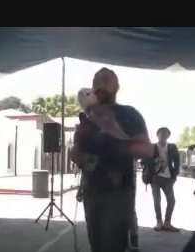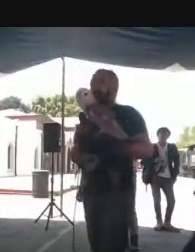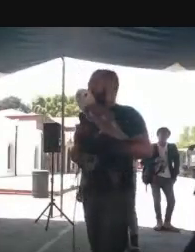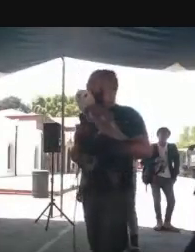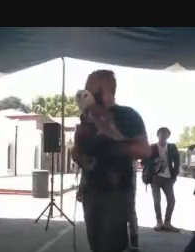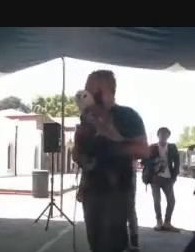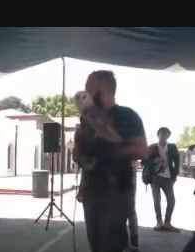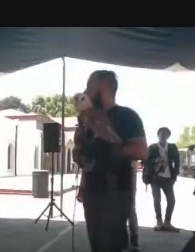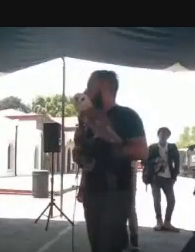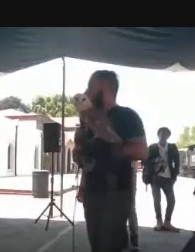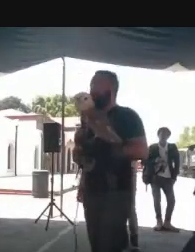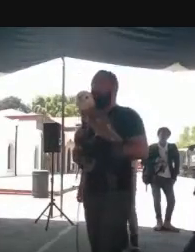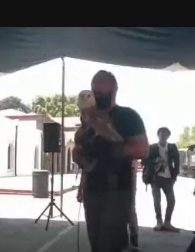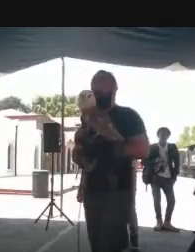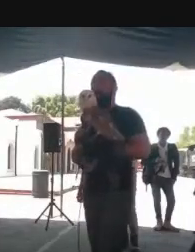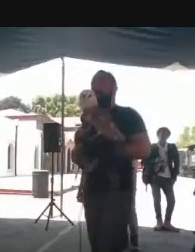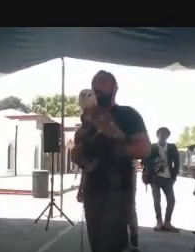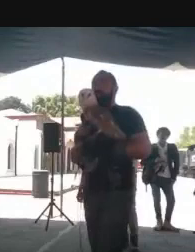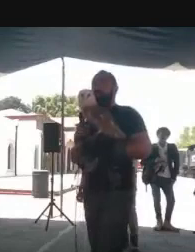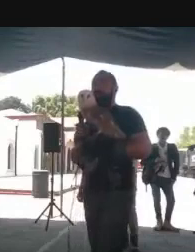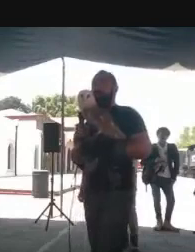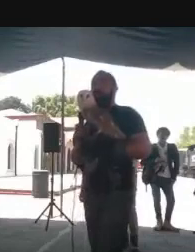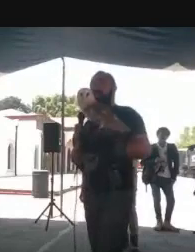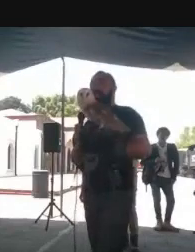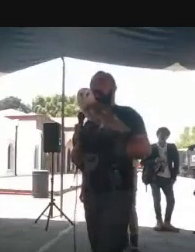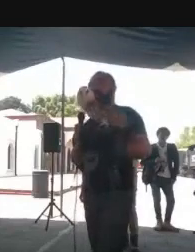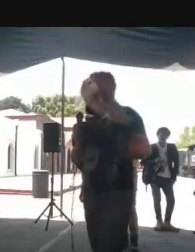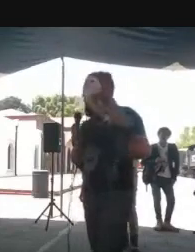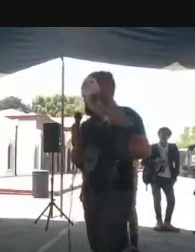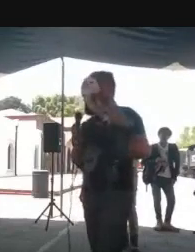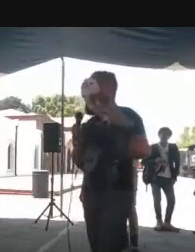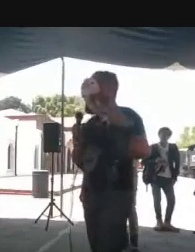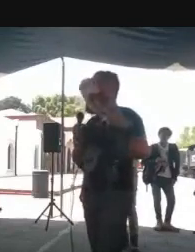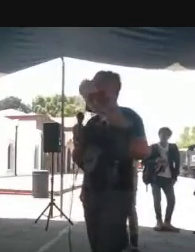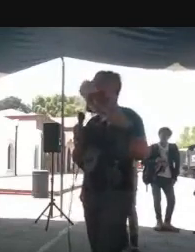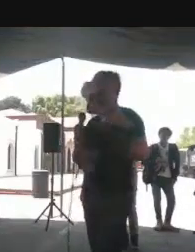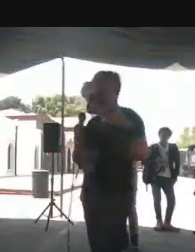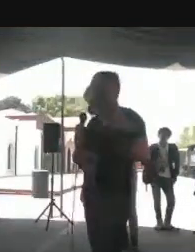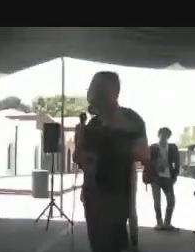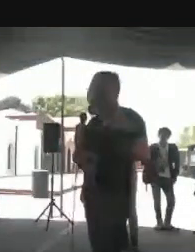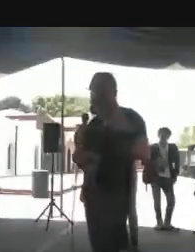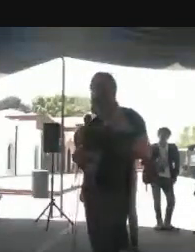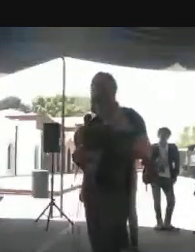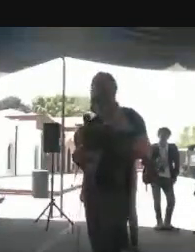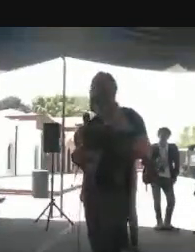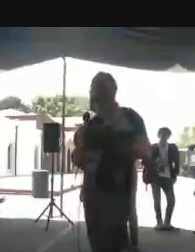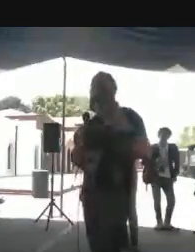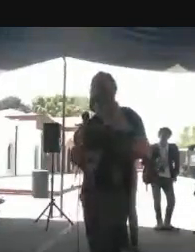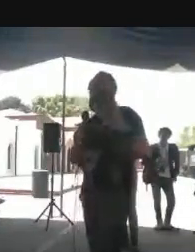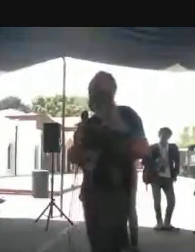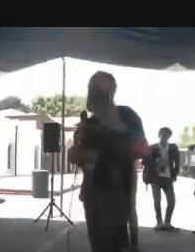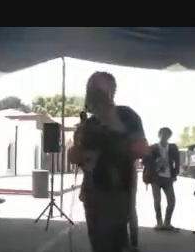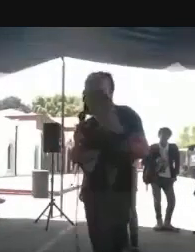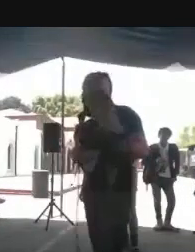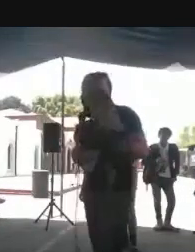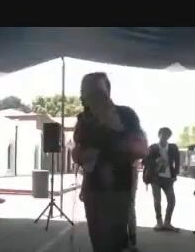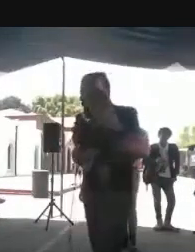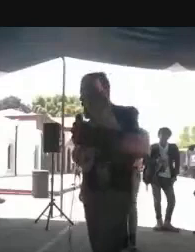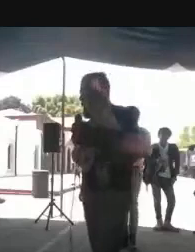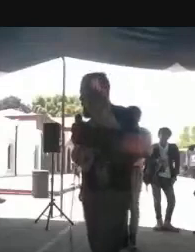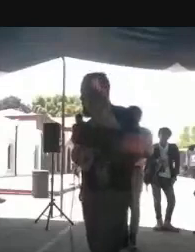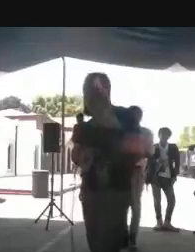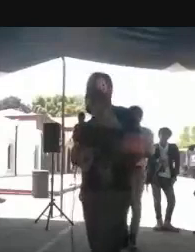está desesperada. ¿Por qué se están peleando? Por usar esa cavidad en un árbol, que es un nido, una posibilidad de nido.